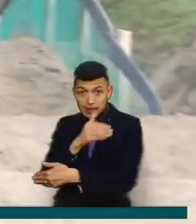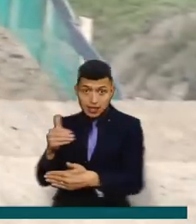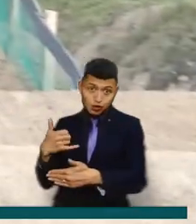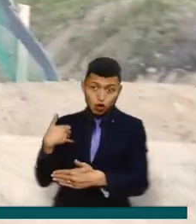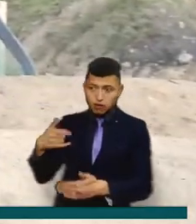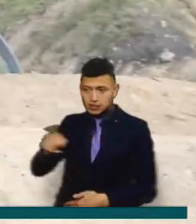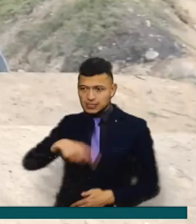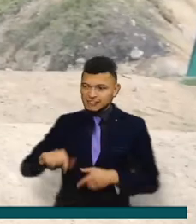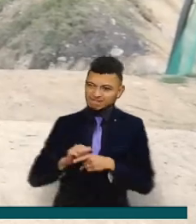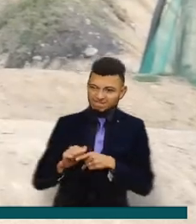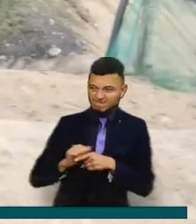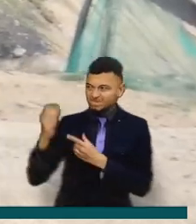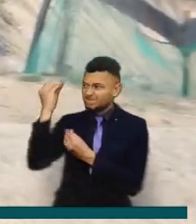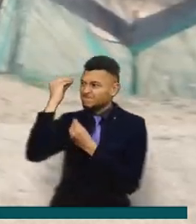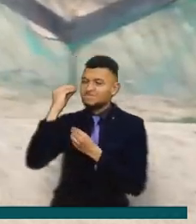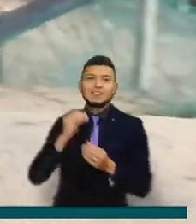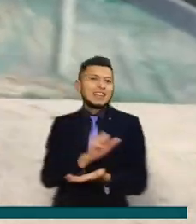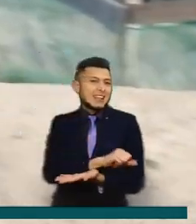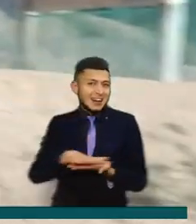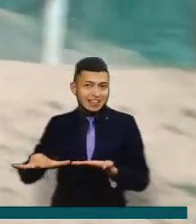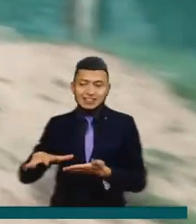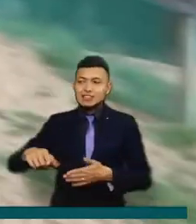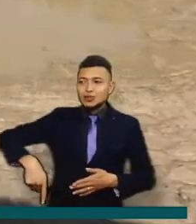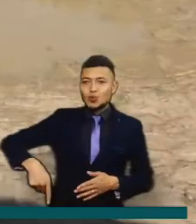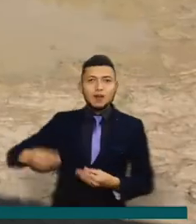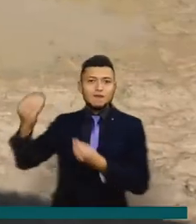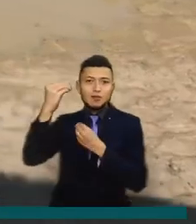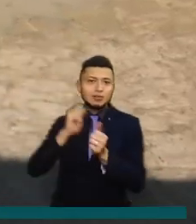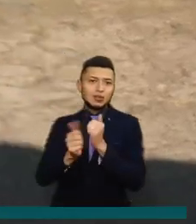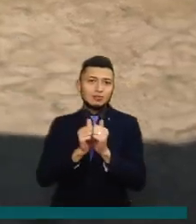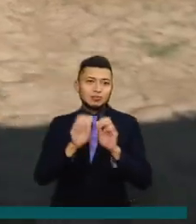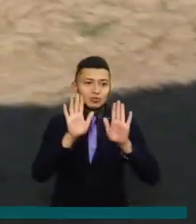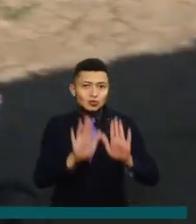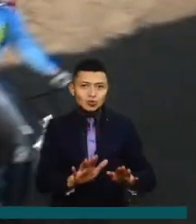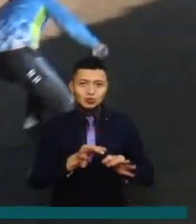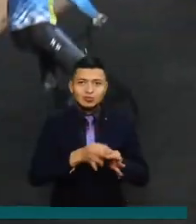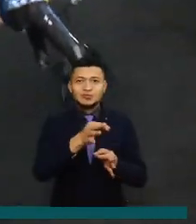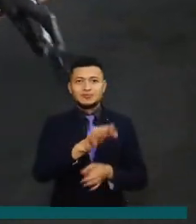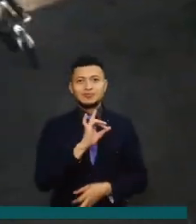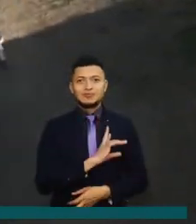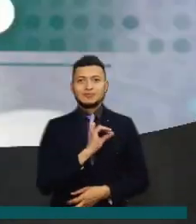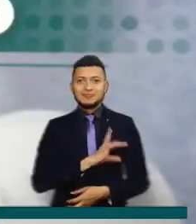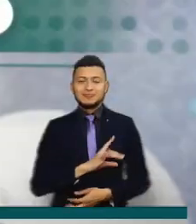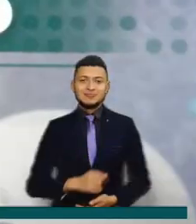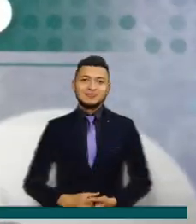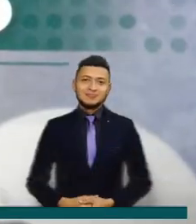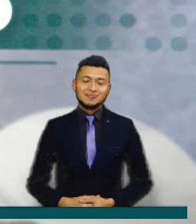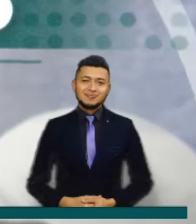jóvenes se preparan de forma gratuita en las escuelas de formación deportiva del municipio.